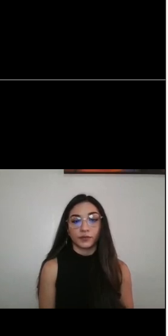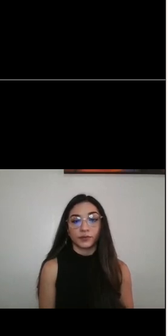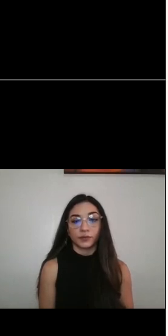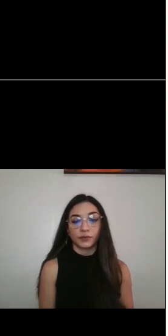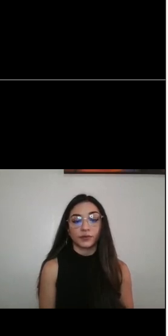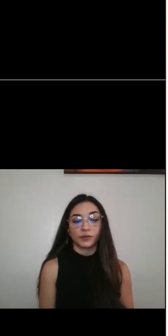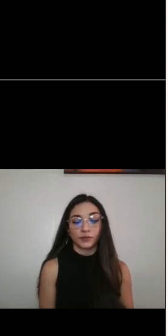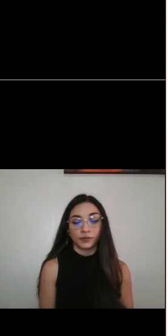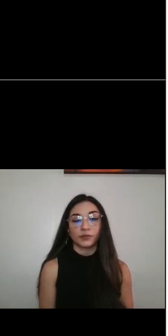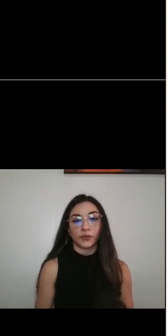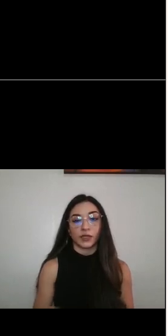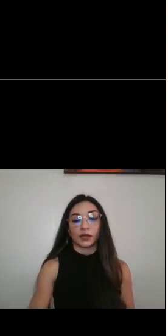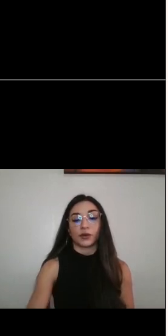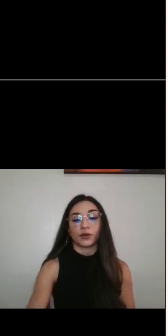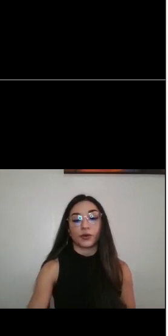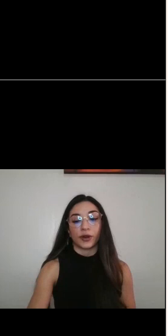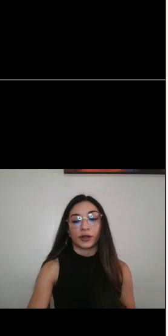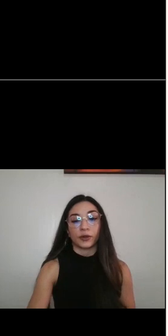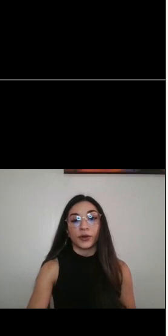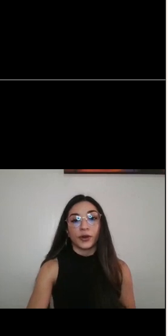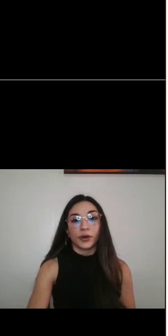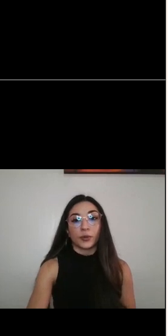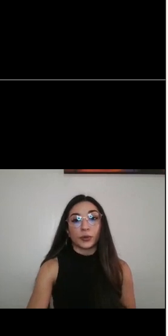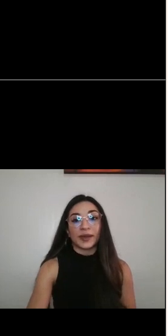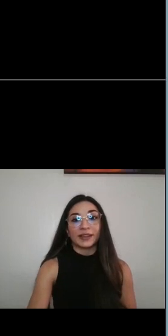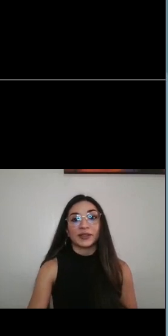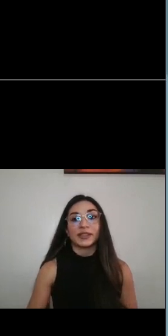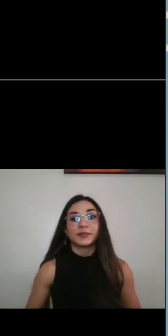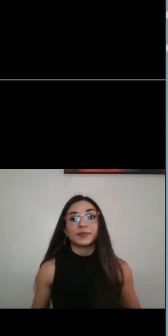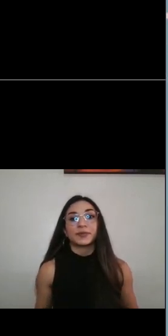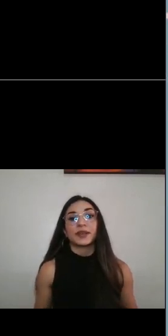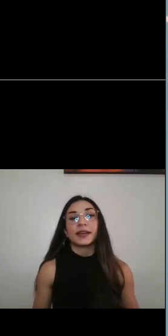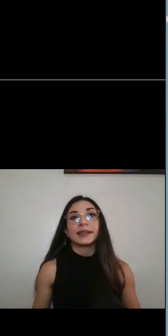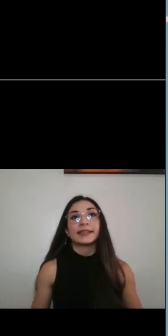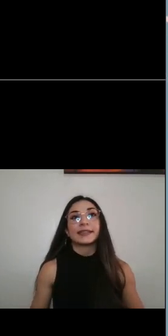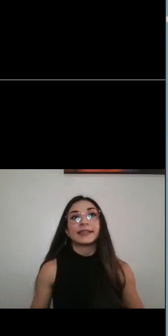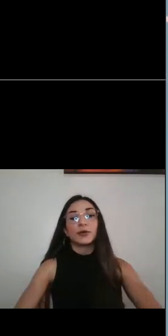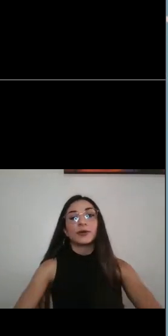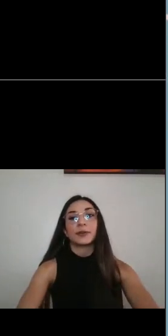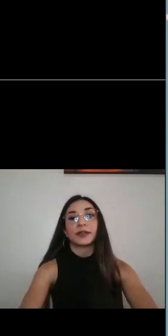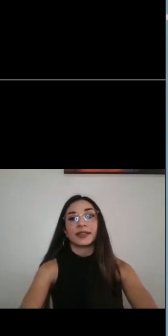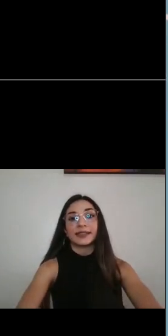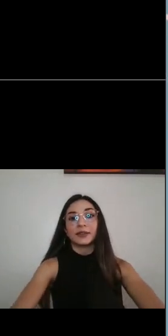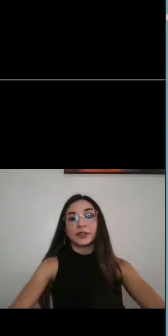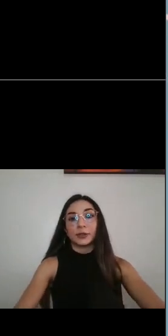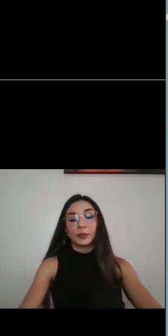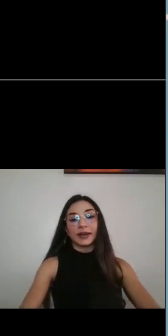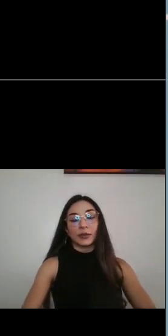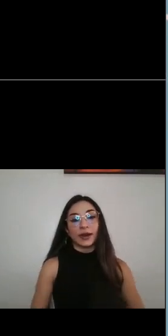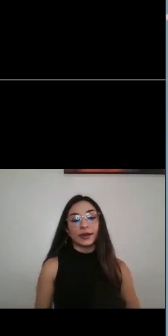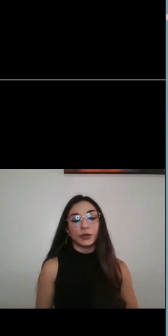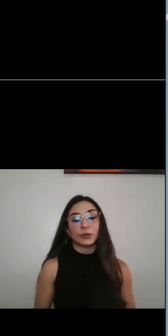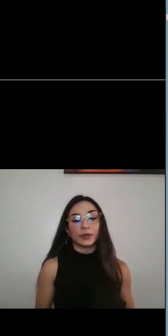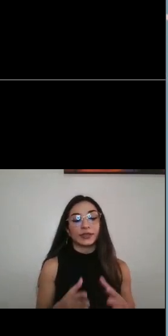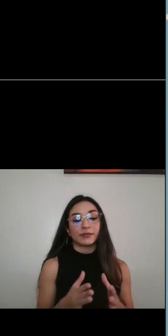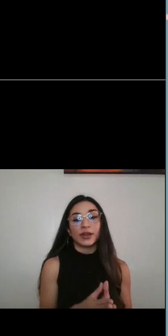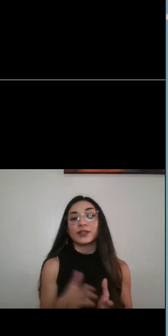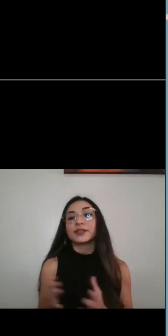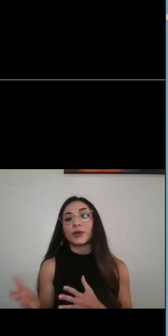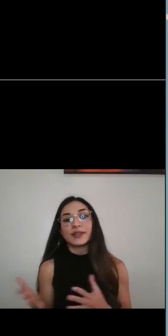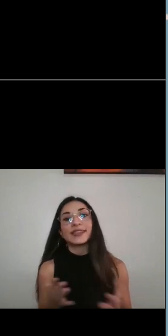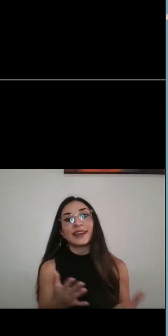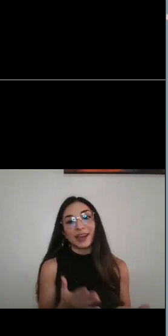a cierta edad. Sí, correcto. Muy bien, entonces, iniciar con la importancia de la audición para el lenguaje, bueno, pues